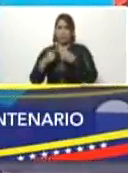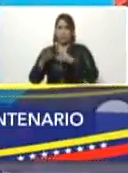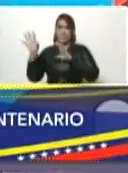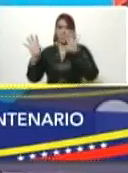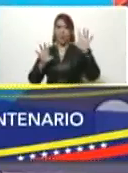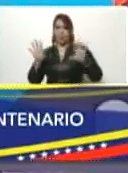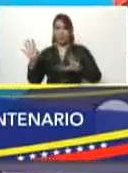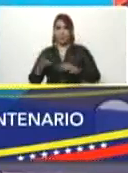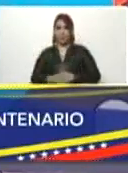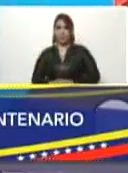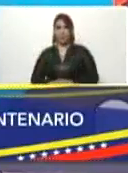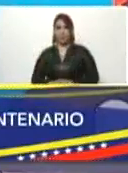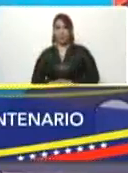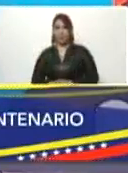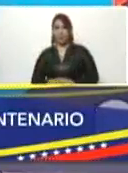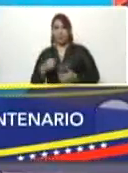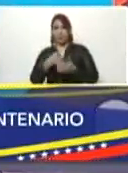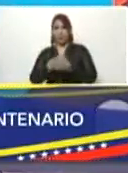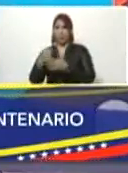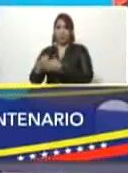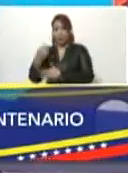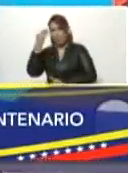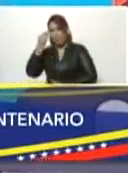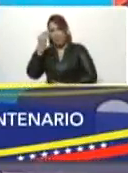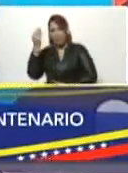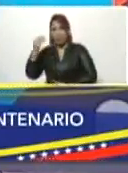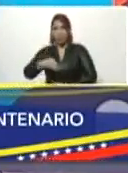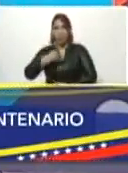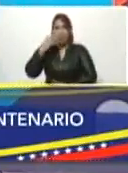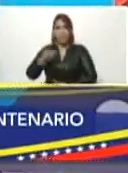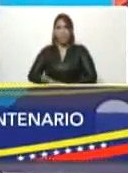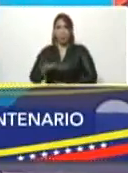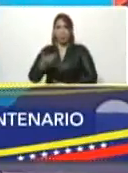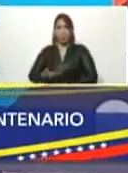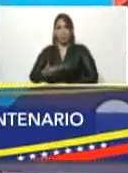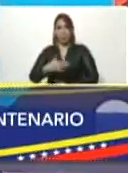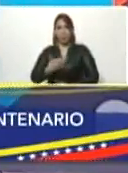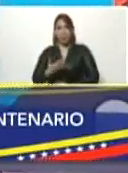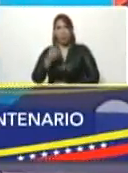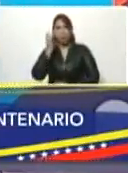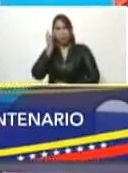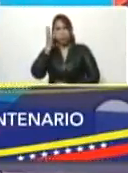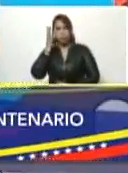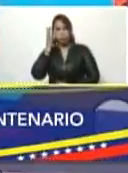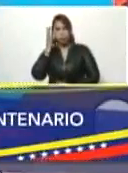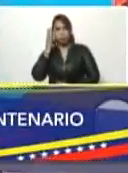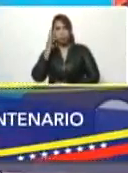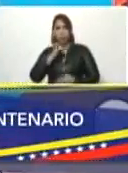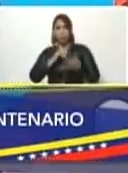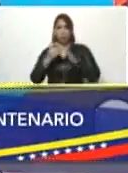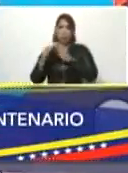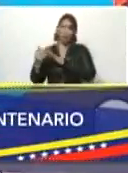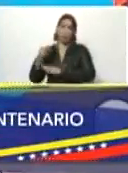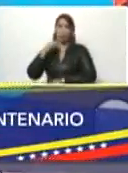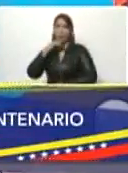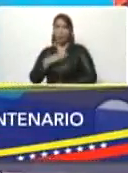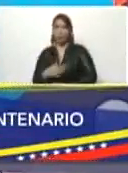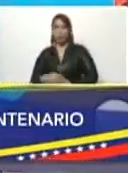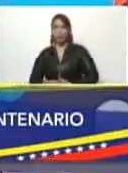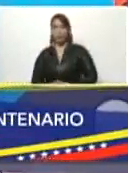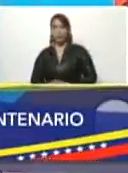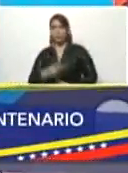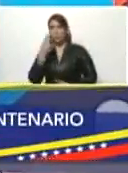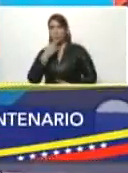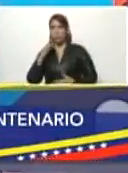esta batalla, pero creo también que lo más importante es que podamos crear una comunidad de historiadores, historiadoras, comprometidos